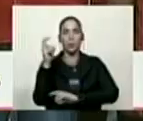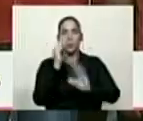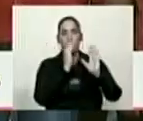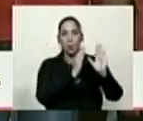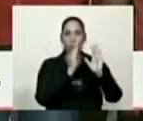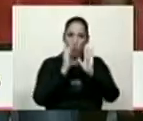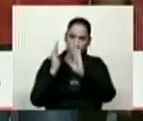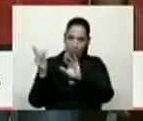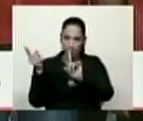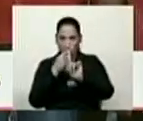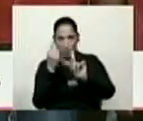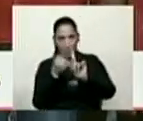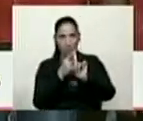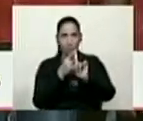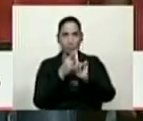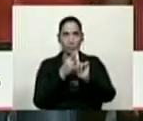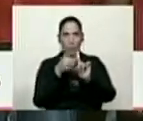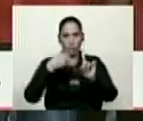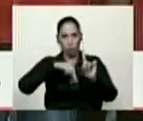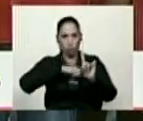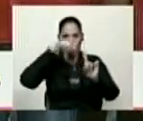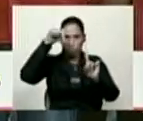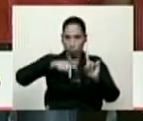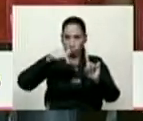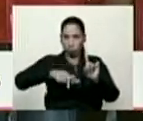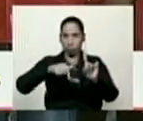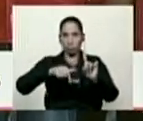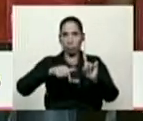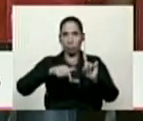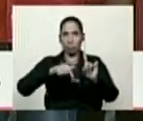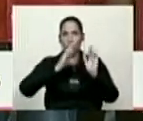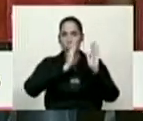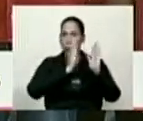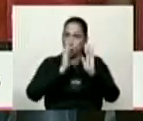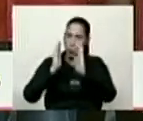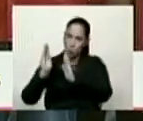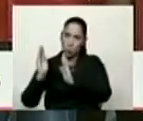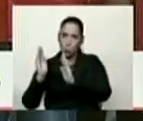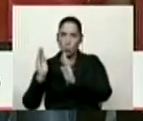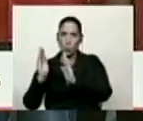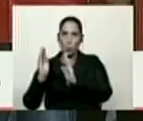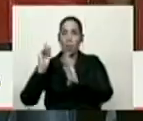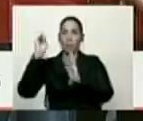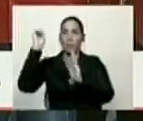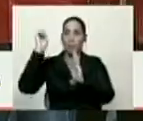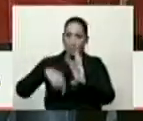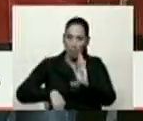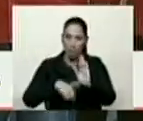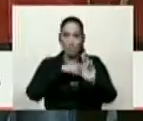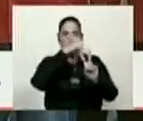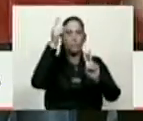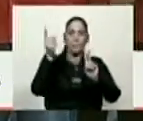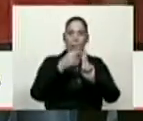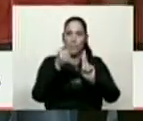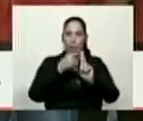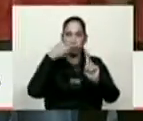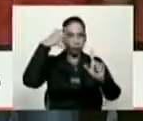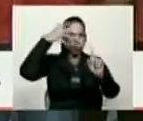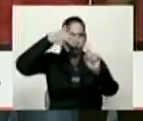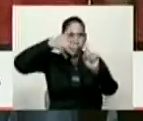organización, esto que estamos haciendo hoy, organización, pero también nos toca de